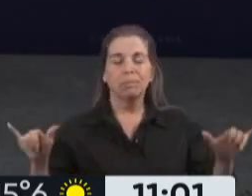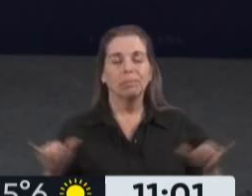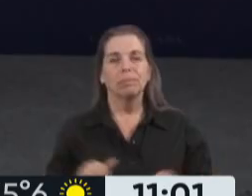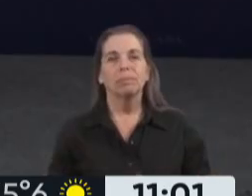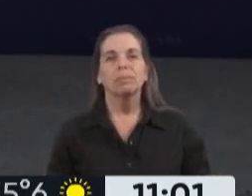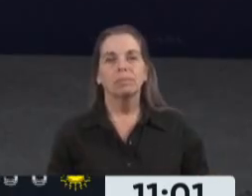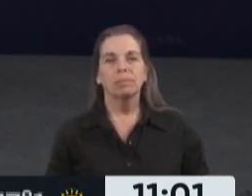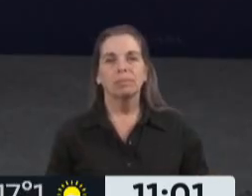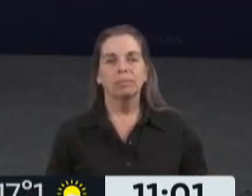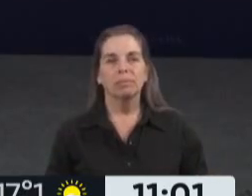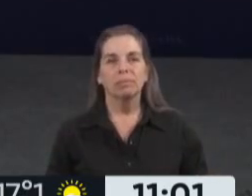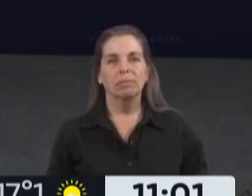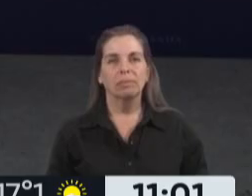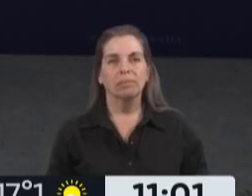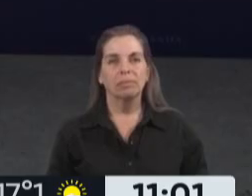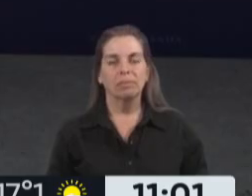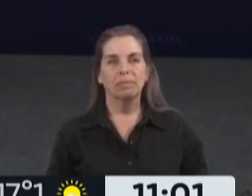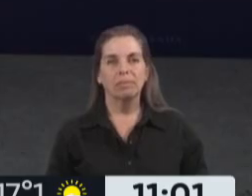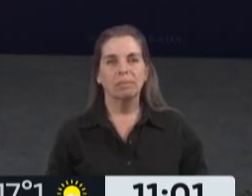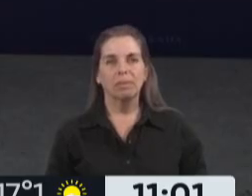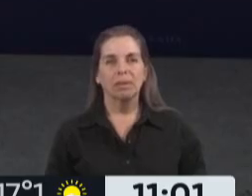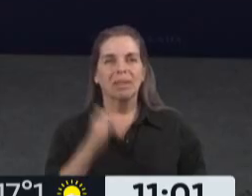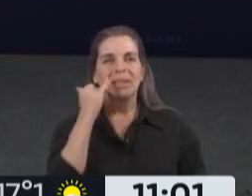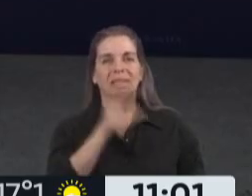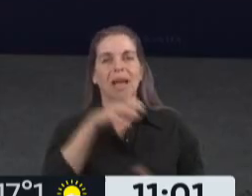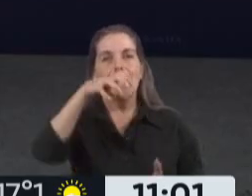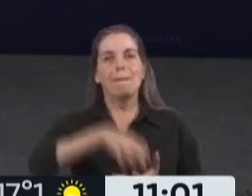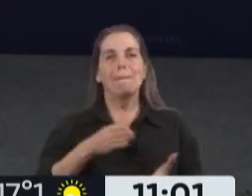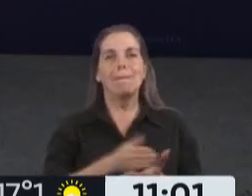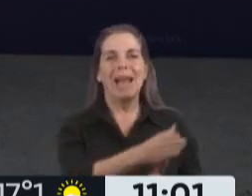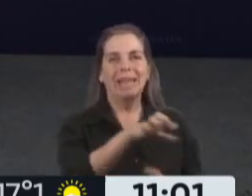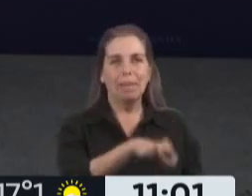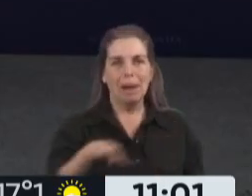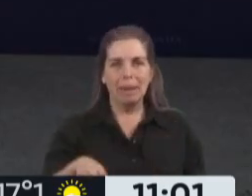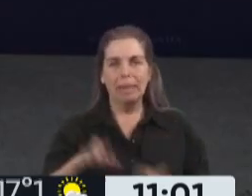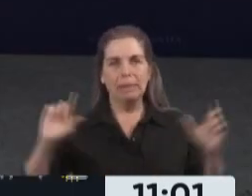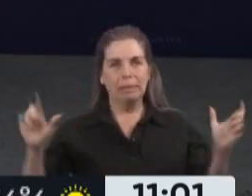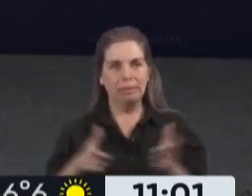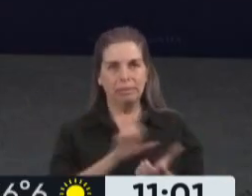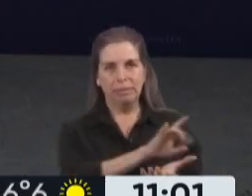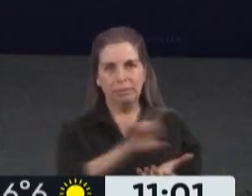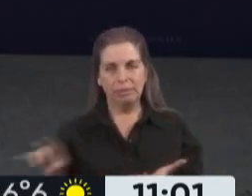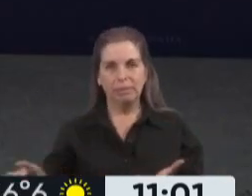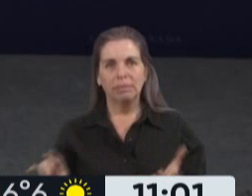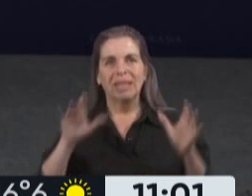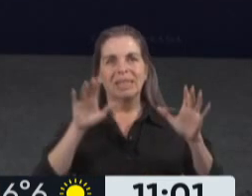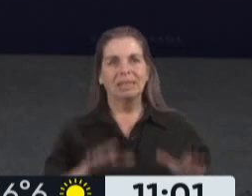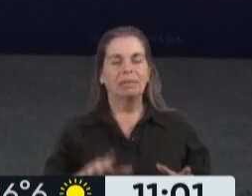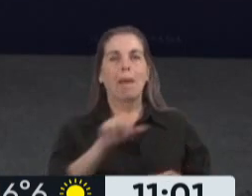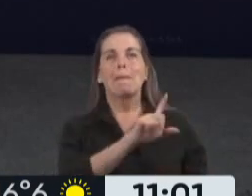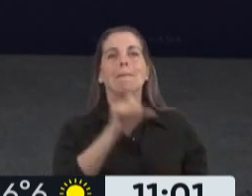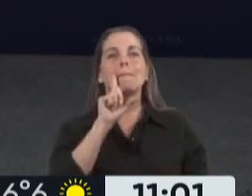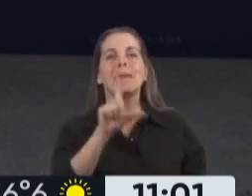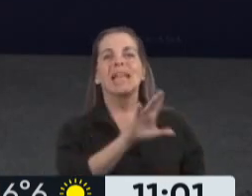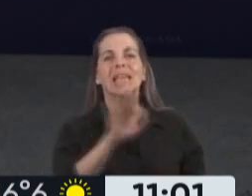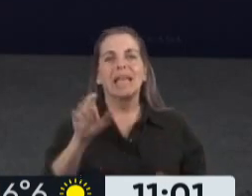que se ha logrado recortar la planta de empleados en 1.500 personas. Gran parte de